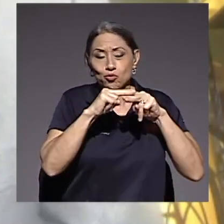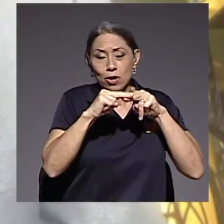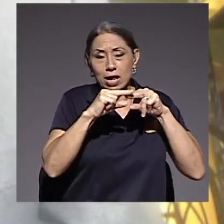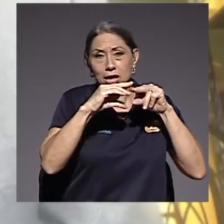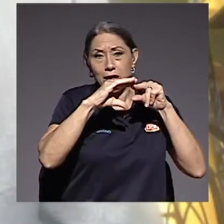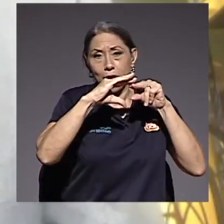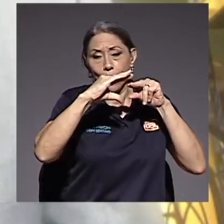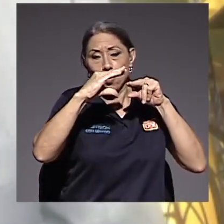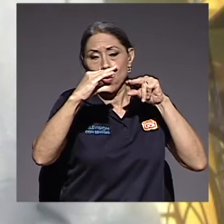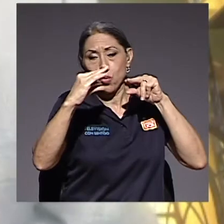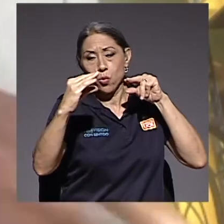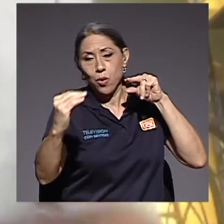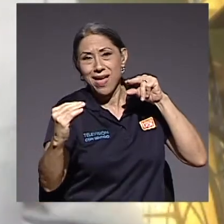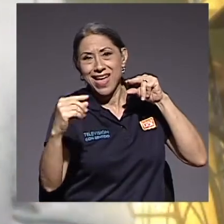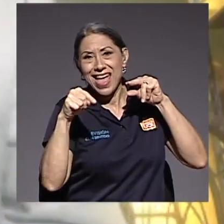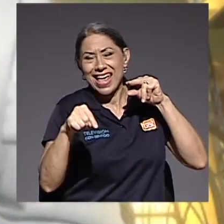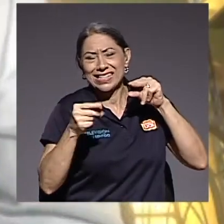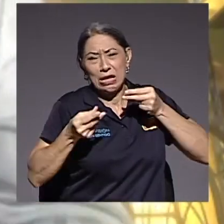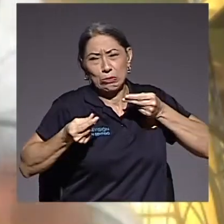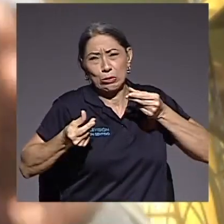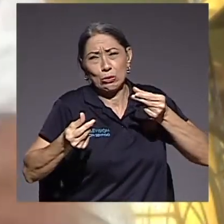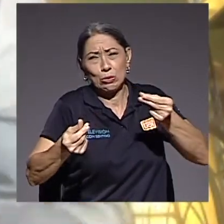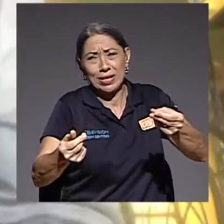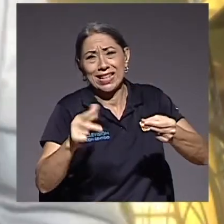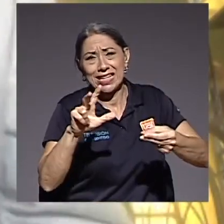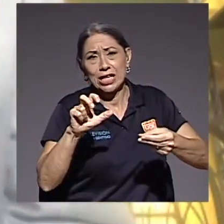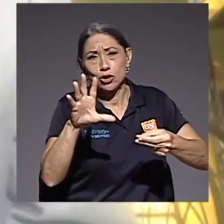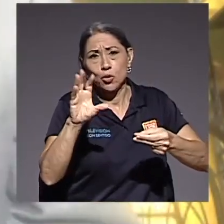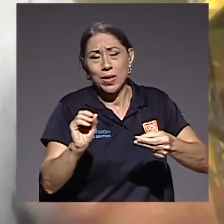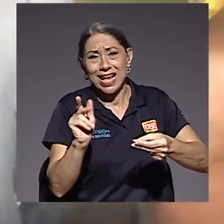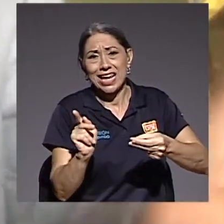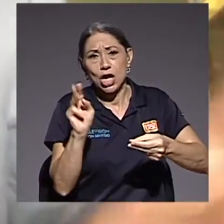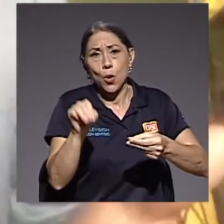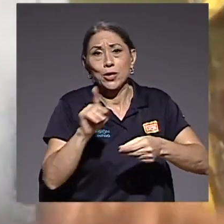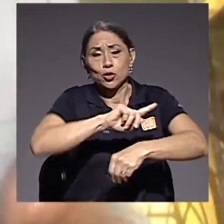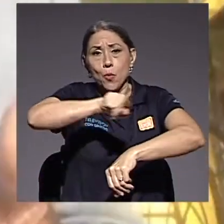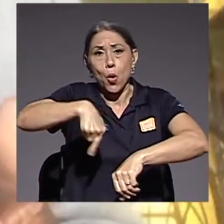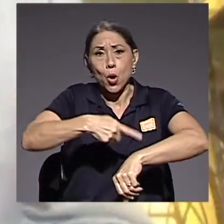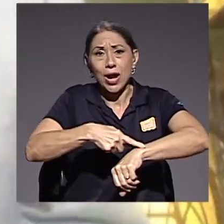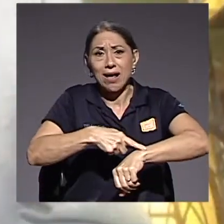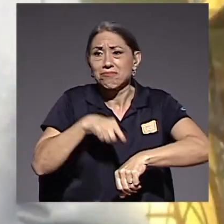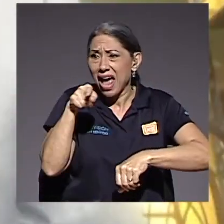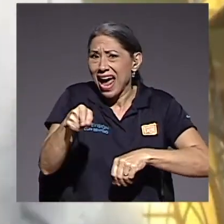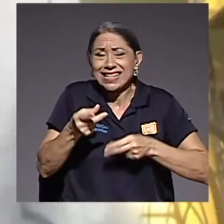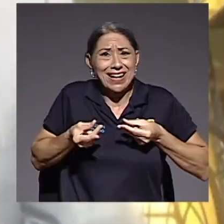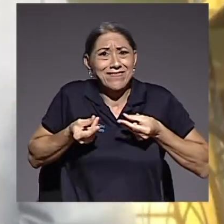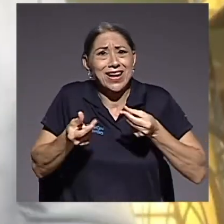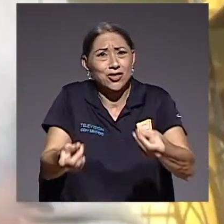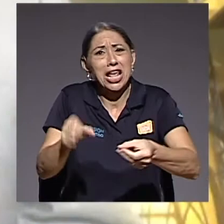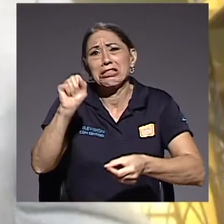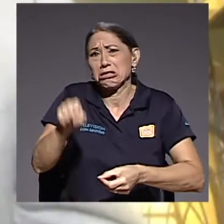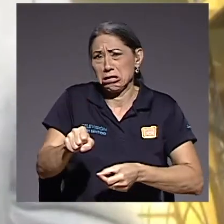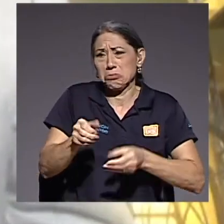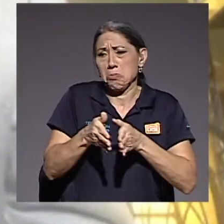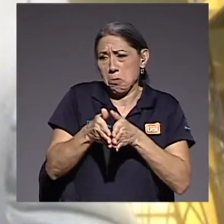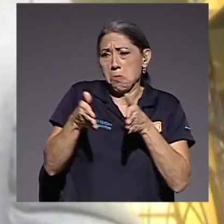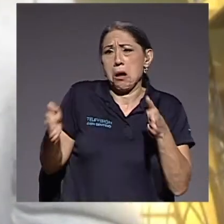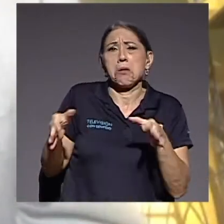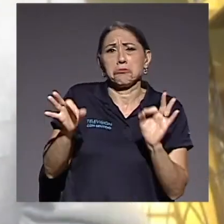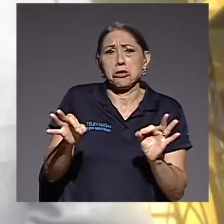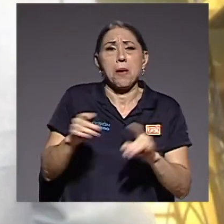350 kilómetros por hora. A esa velocidad sí se justifica. Pero velocidades medias bajas,